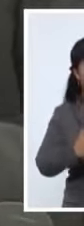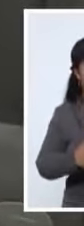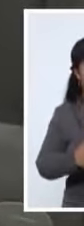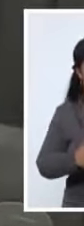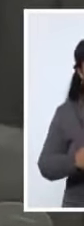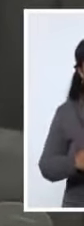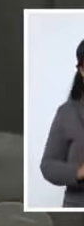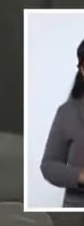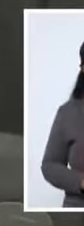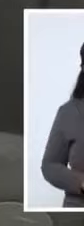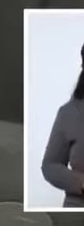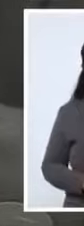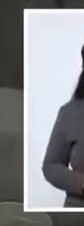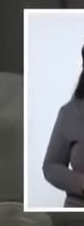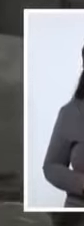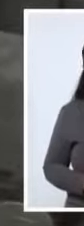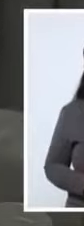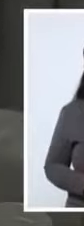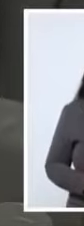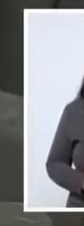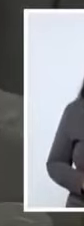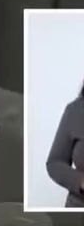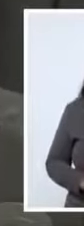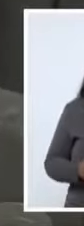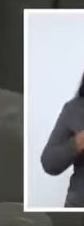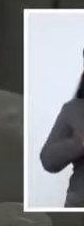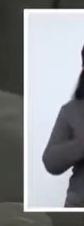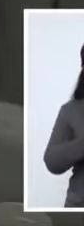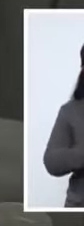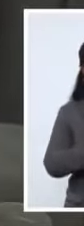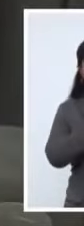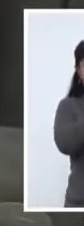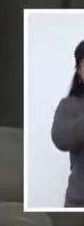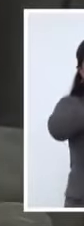ese aliento, ese consuelo